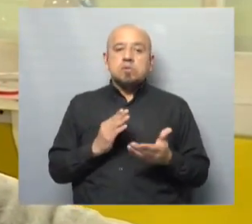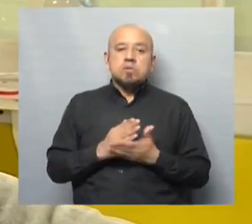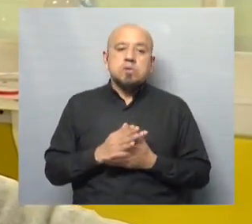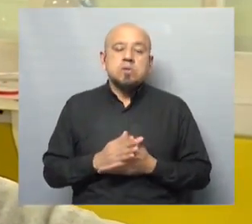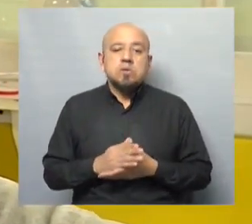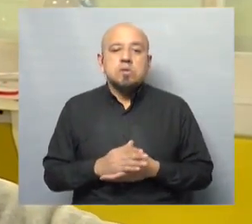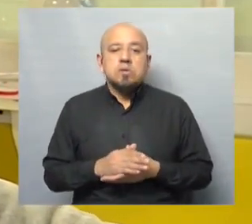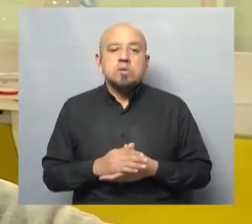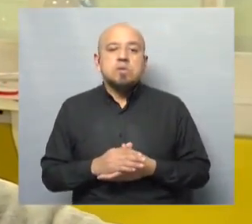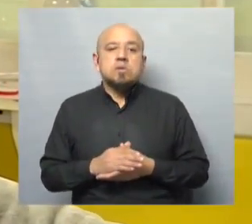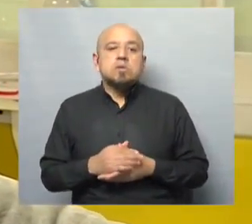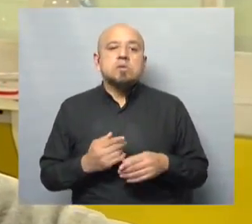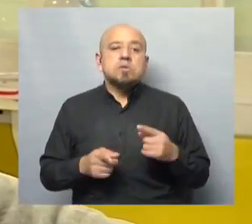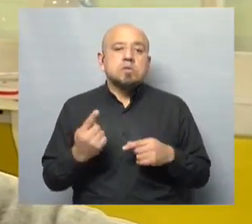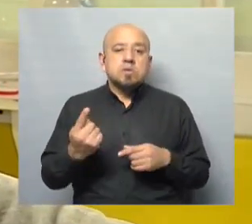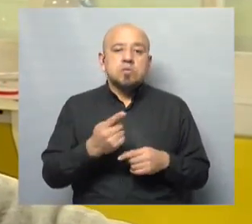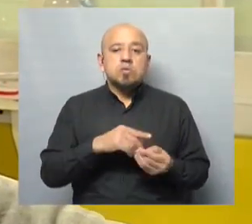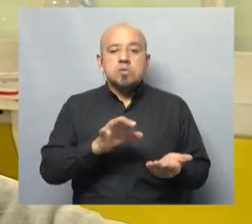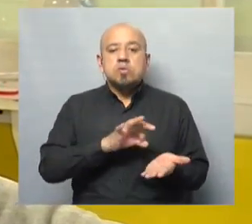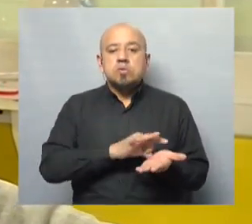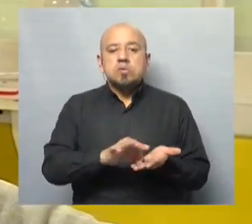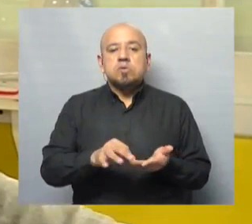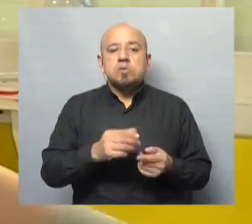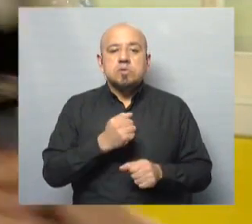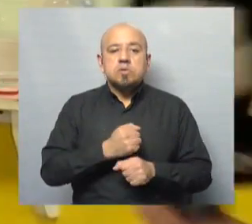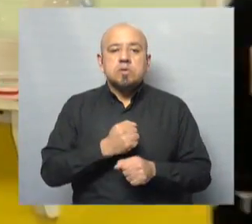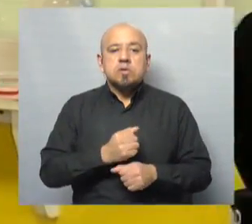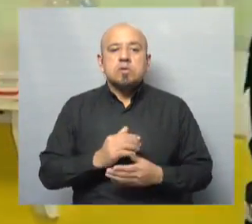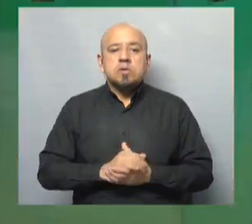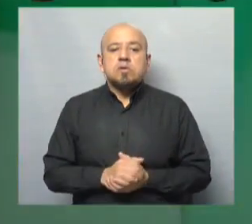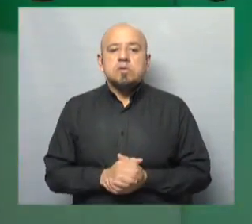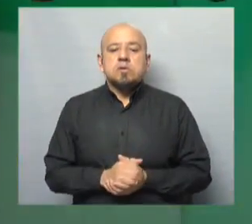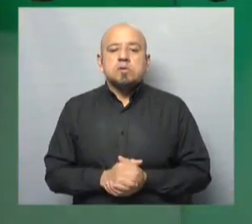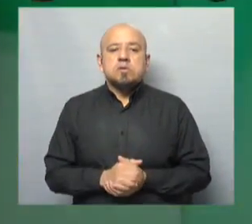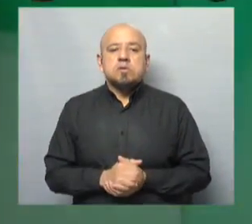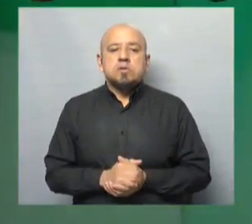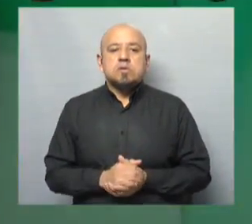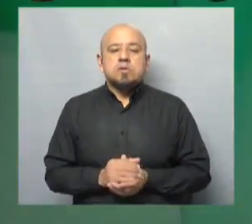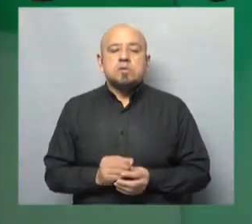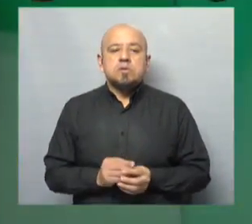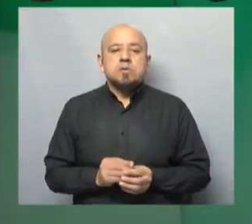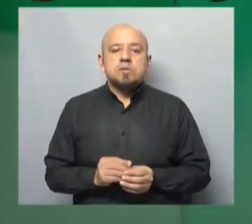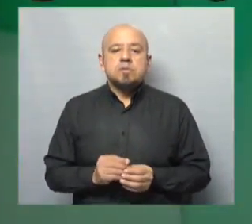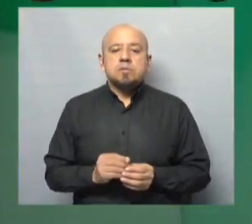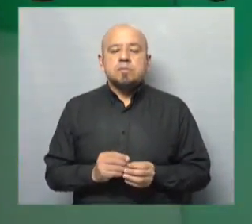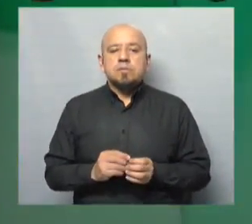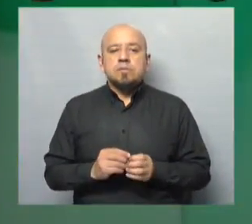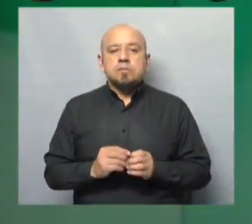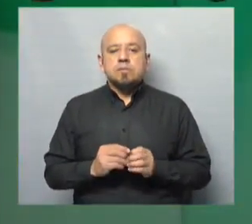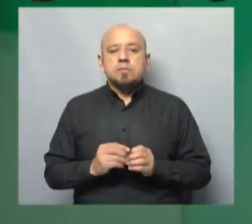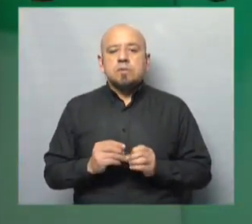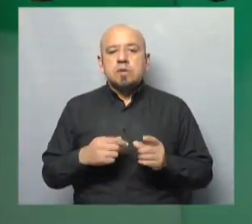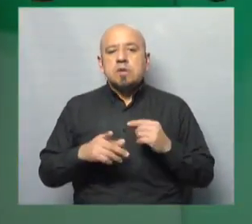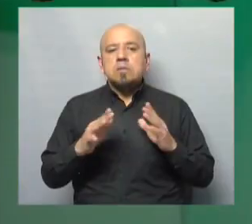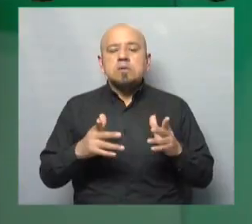relación entre cada servicio entre lo que es el usuario y cada trabajador y qué pasa con la brecha o desigualdad entre el sistema público y